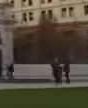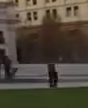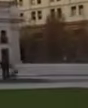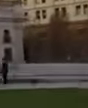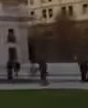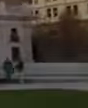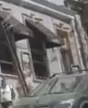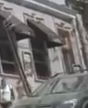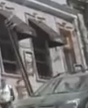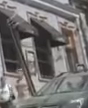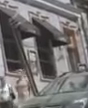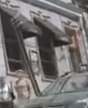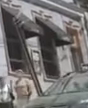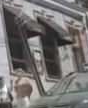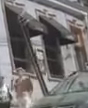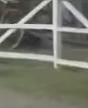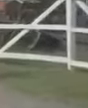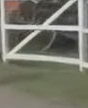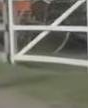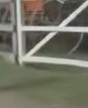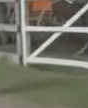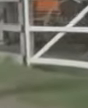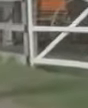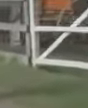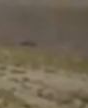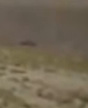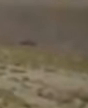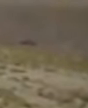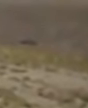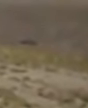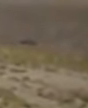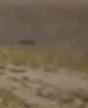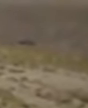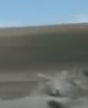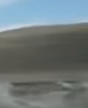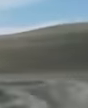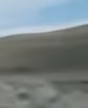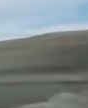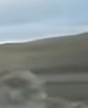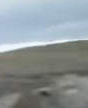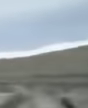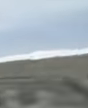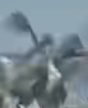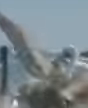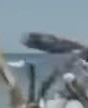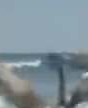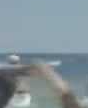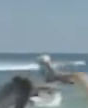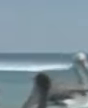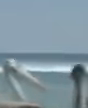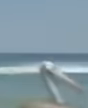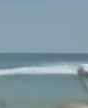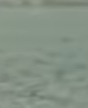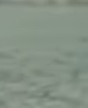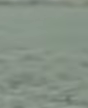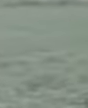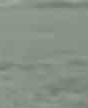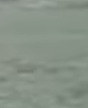Transmitió el Gobierno de Chile. Agradecemos a los canales de televisión y radioemisoras que integraron esta red voluntaria.